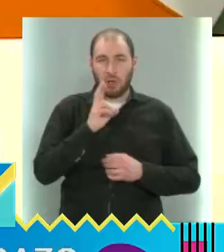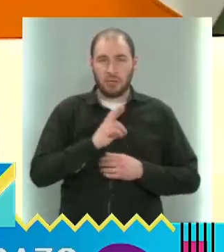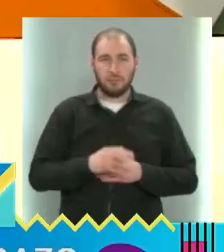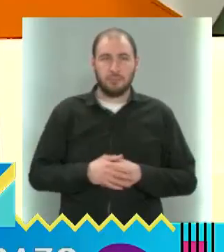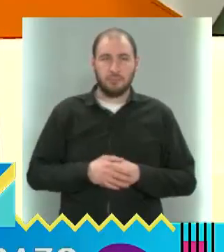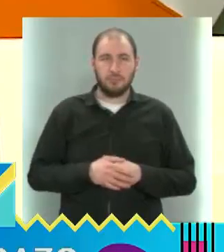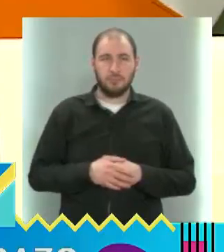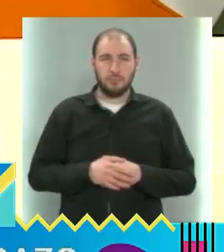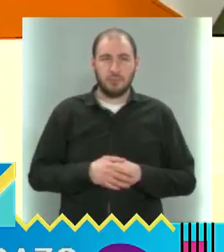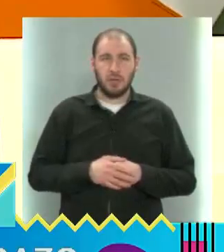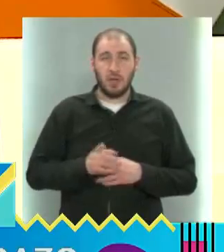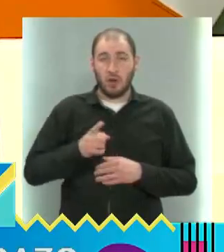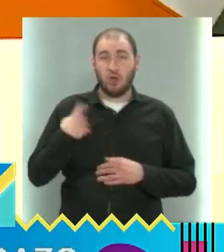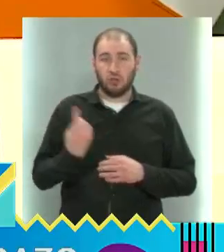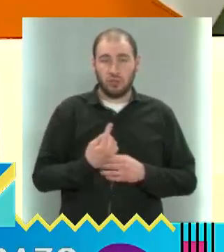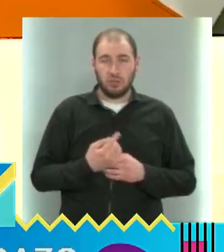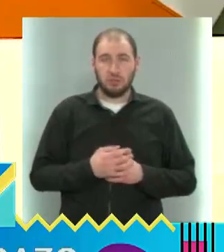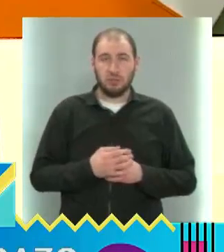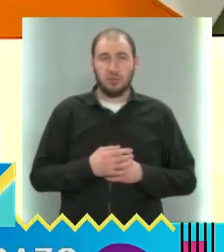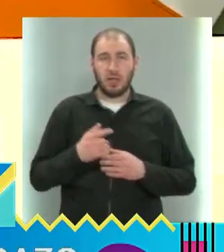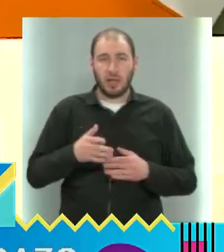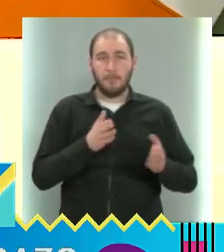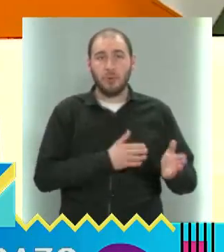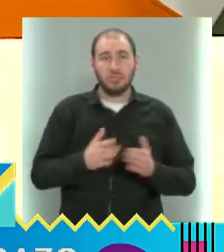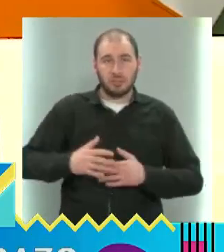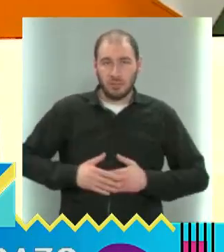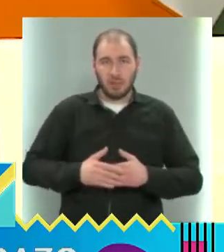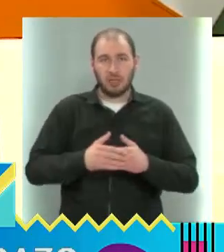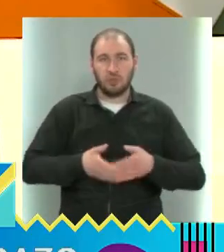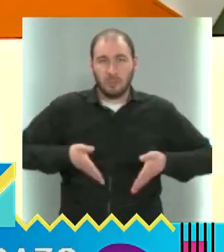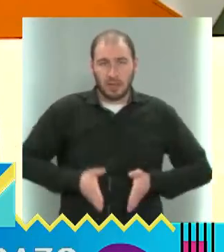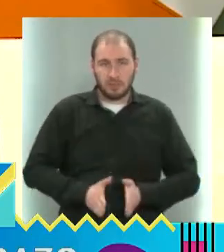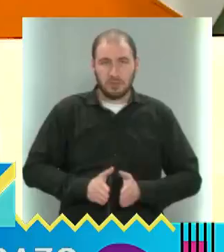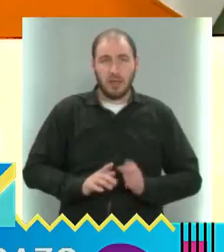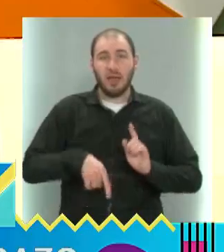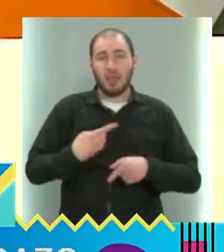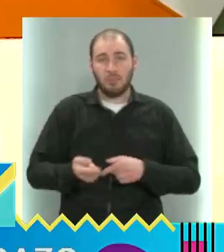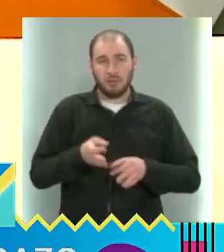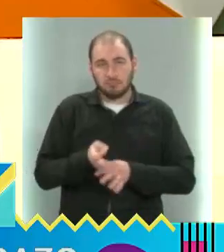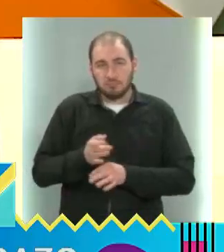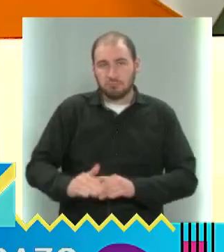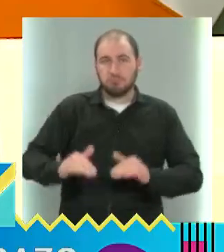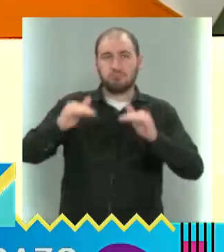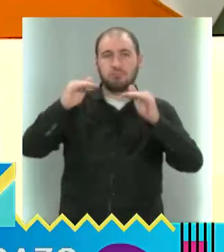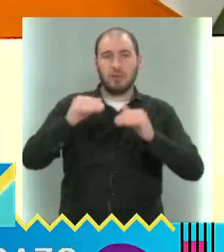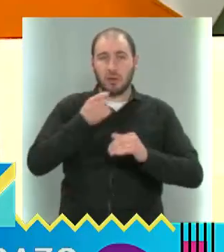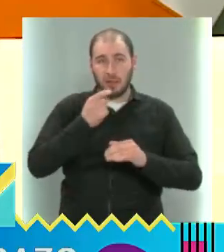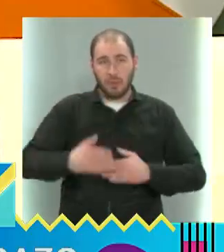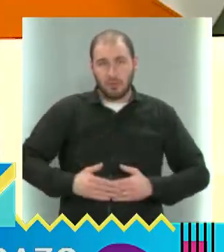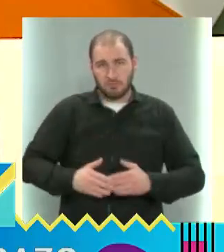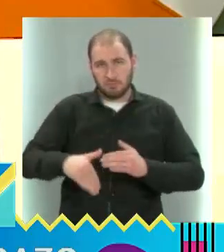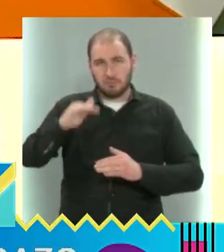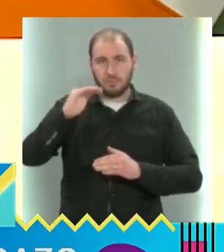cierto? Somos nosotras las que vamos a pasar por un proceso de gestación, de parto y luego de crianza en el caso de que continúe de esa